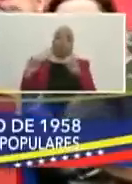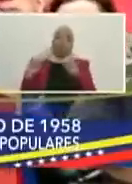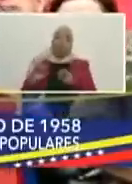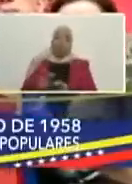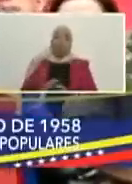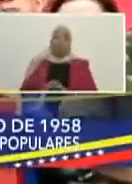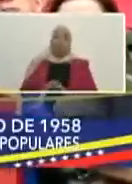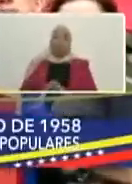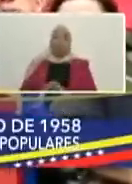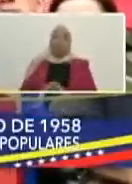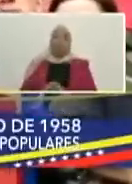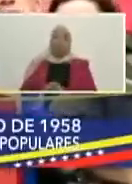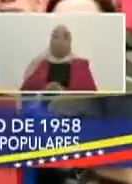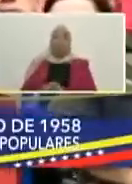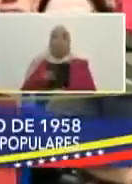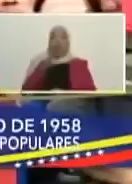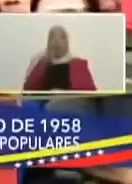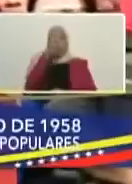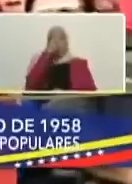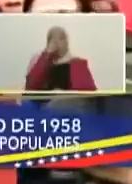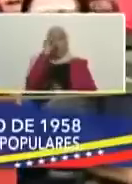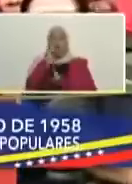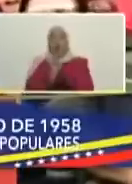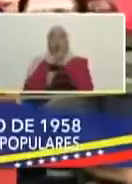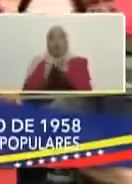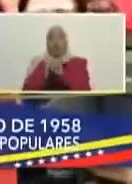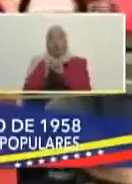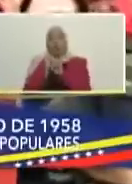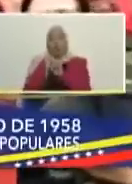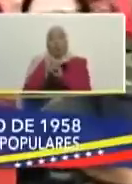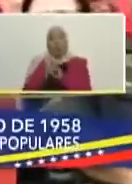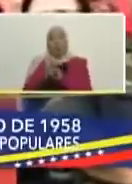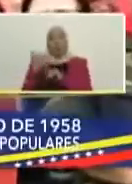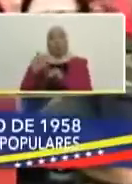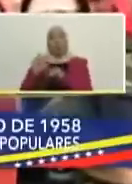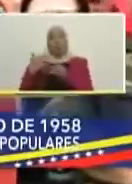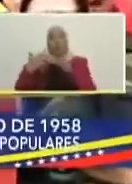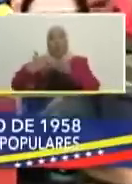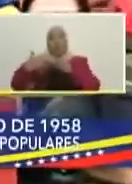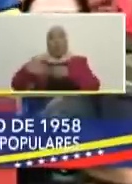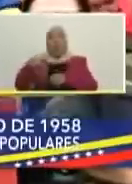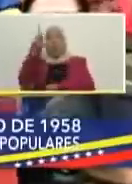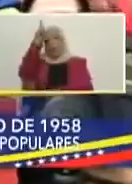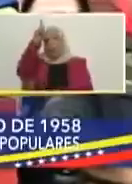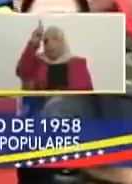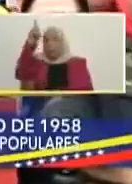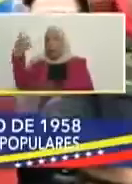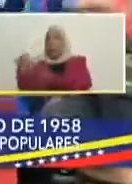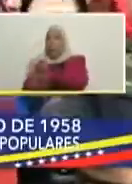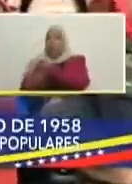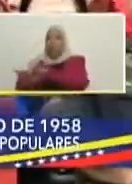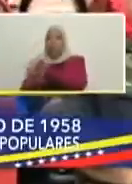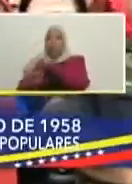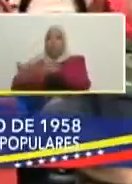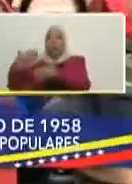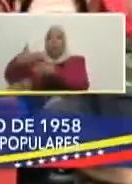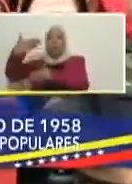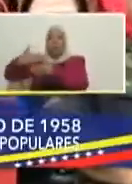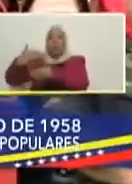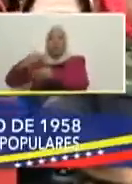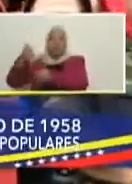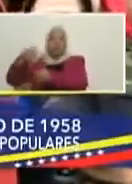El Fondo Monetario Internacional, con la caída del Muro de Berlín y la